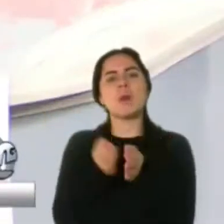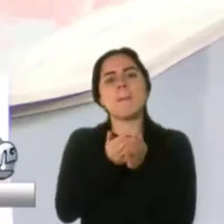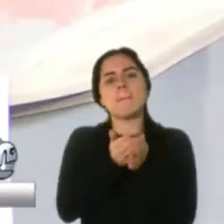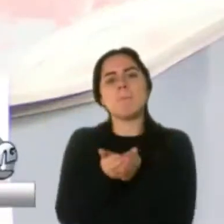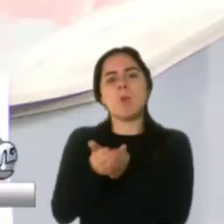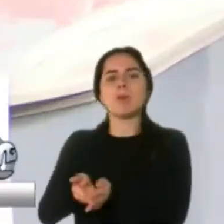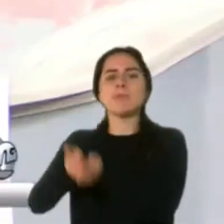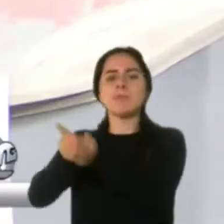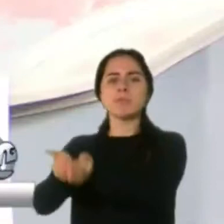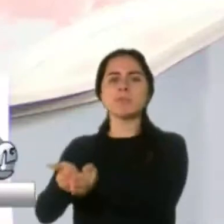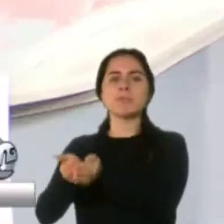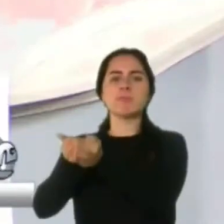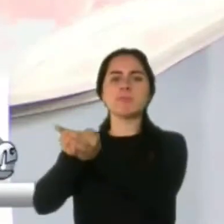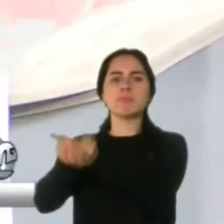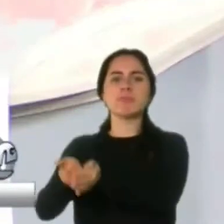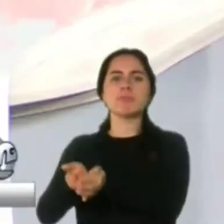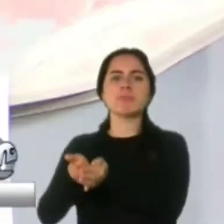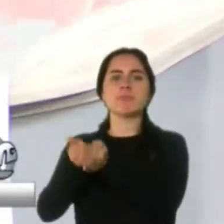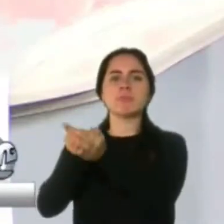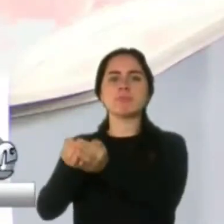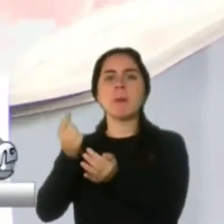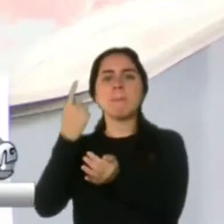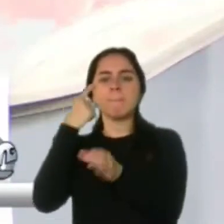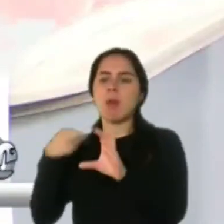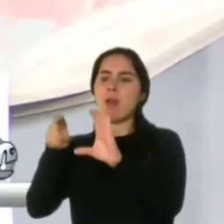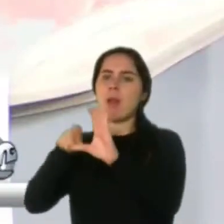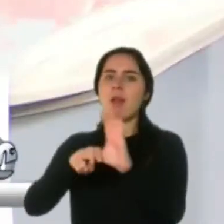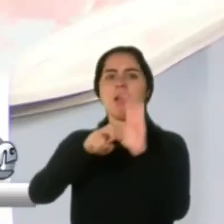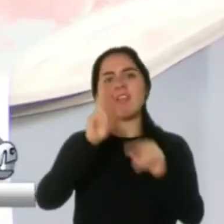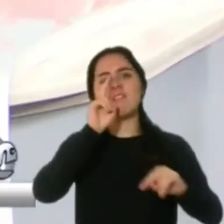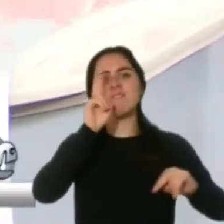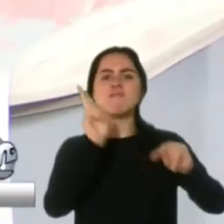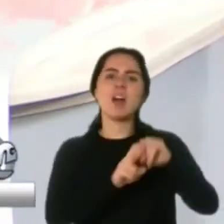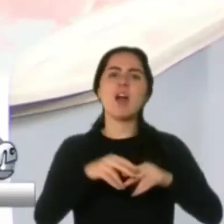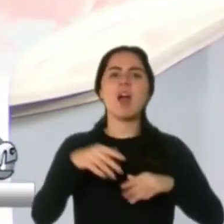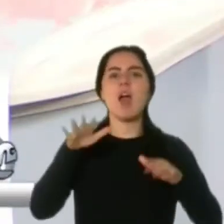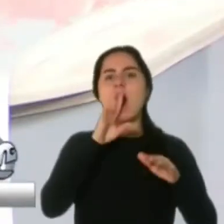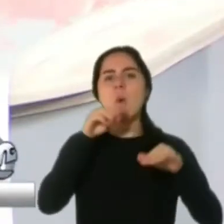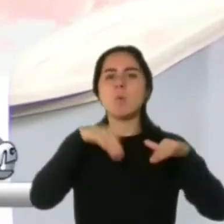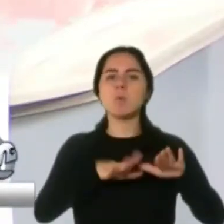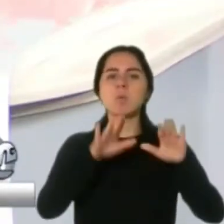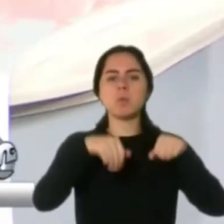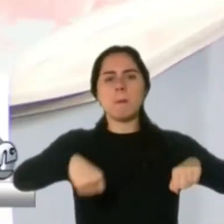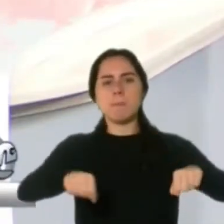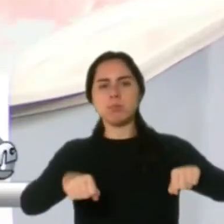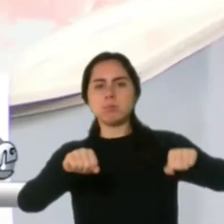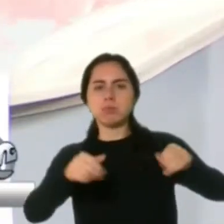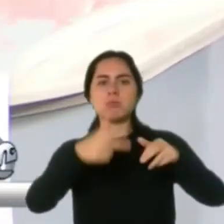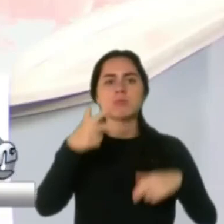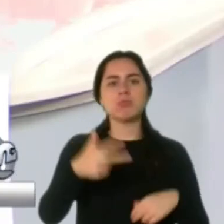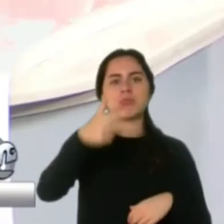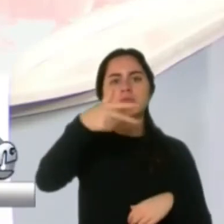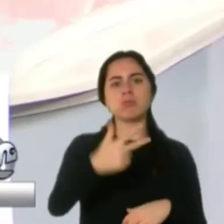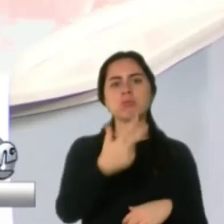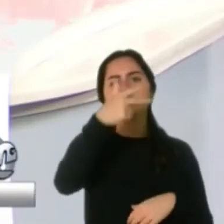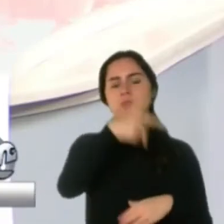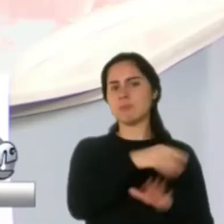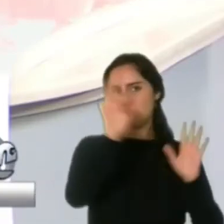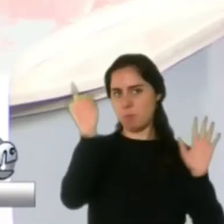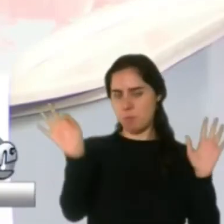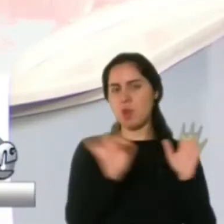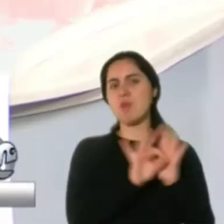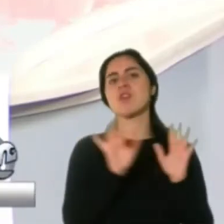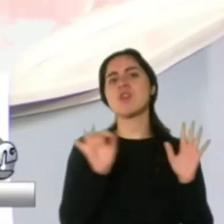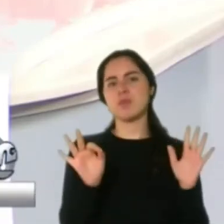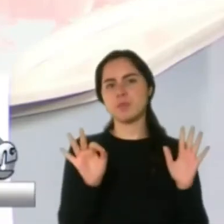en embarcaciones para fines recreativos, incluyendo las motoras acuáticas. Se autoriza el Cuerpo de Vigilantes y al Departamento